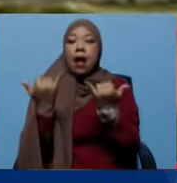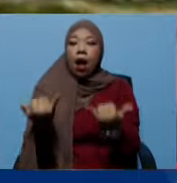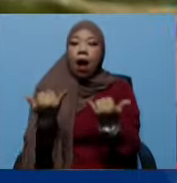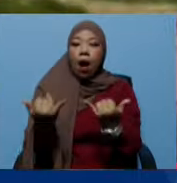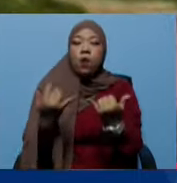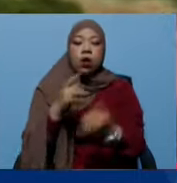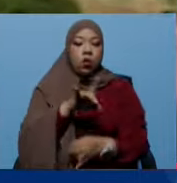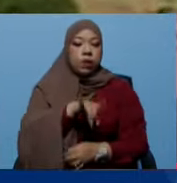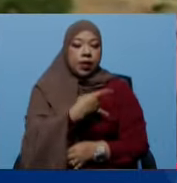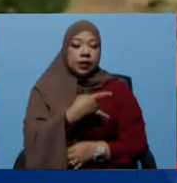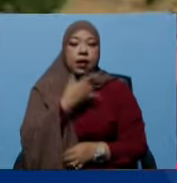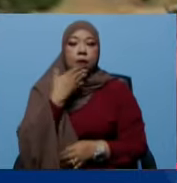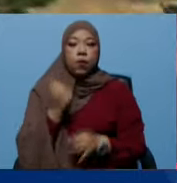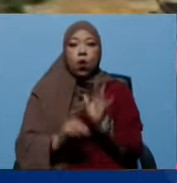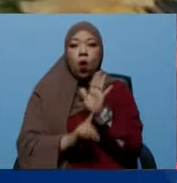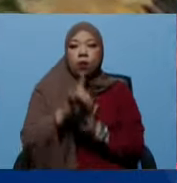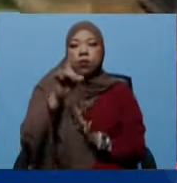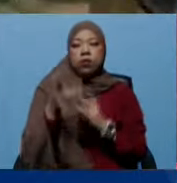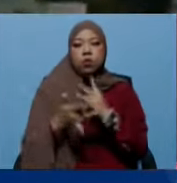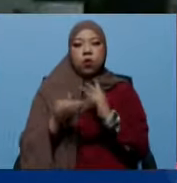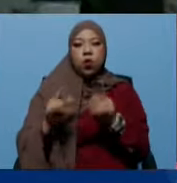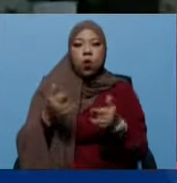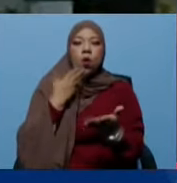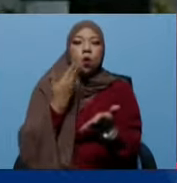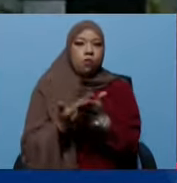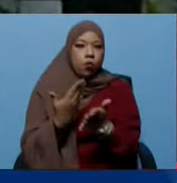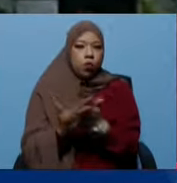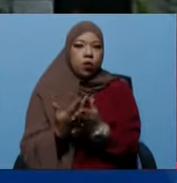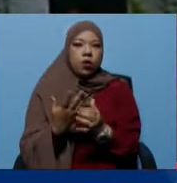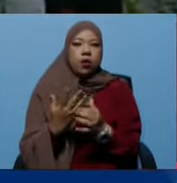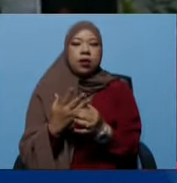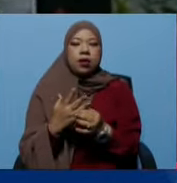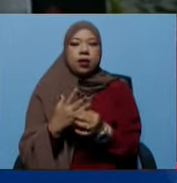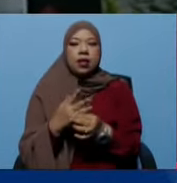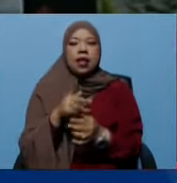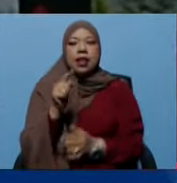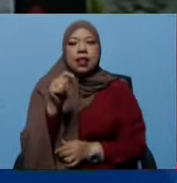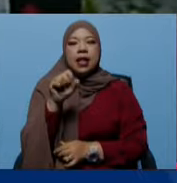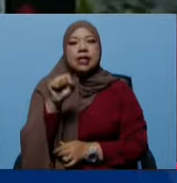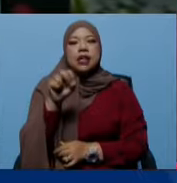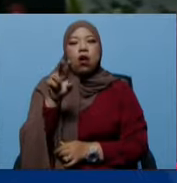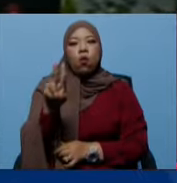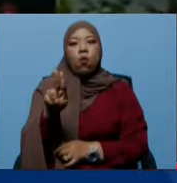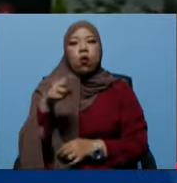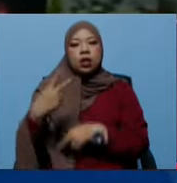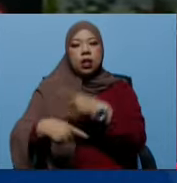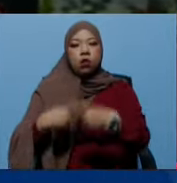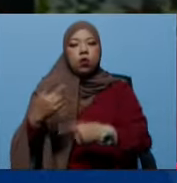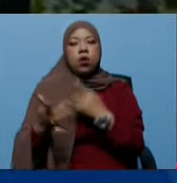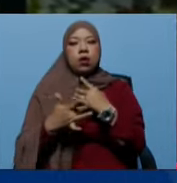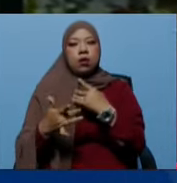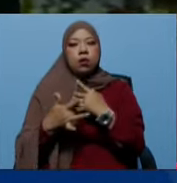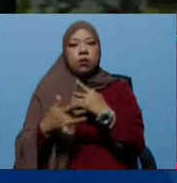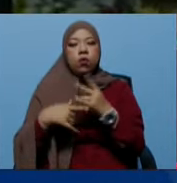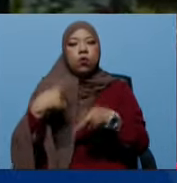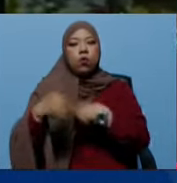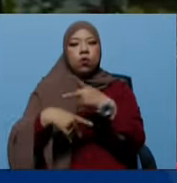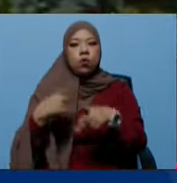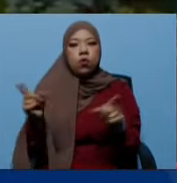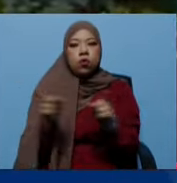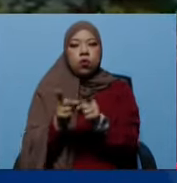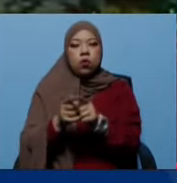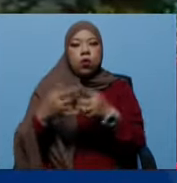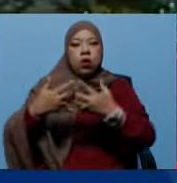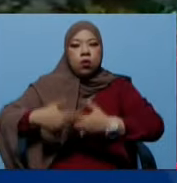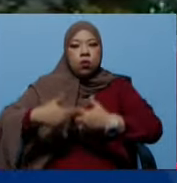estamos ahora por comenzar el programa de TCU en tecnologías de reproducción para de producción para pequeños